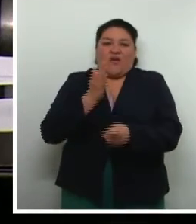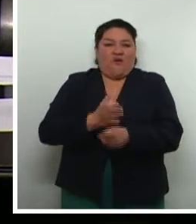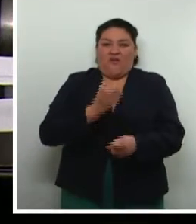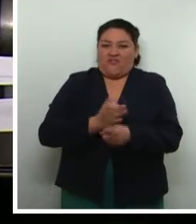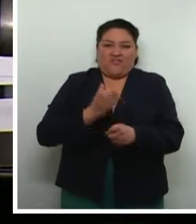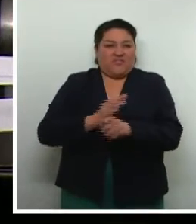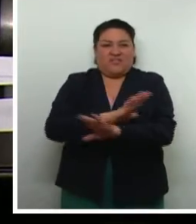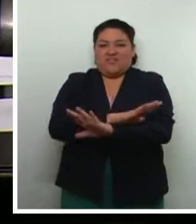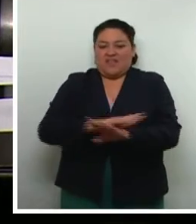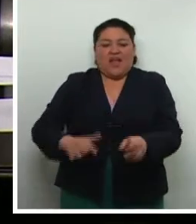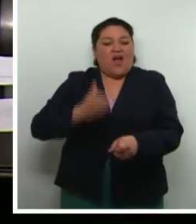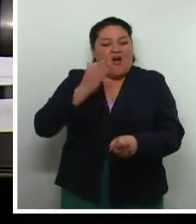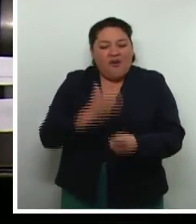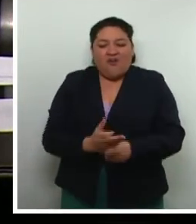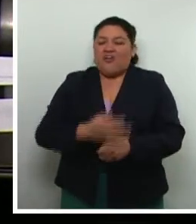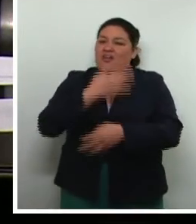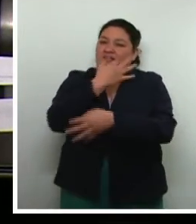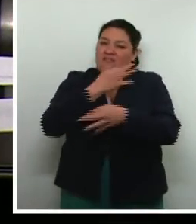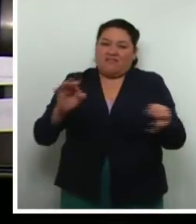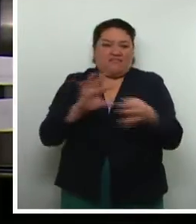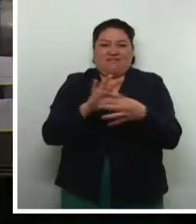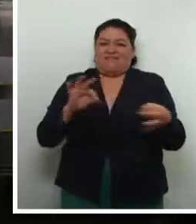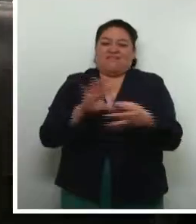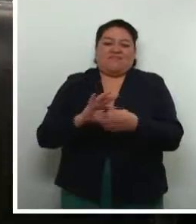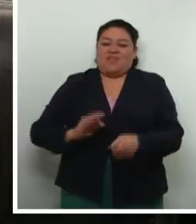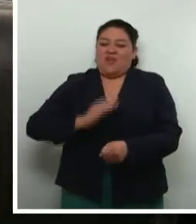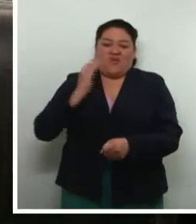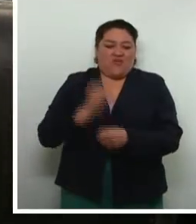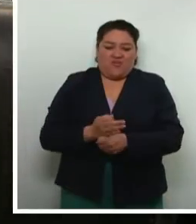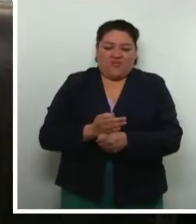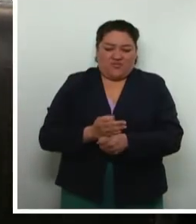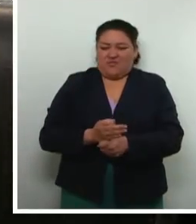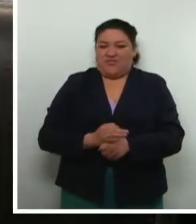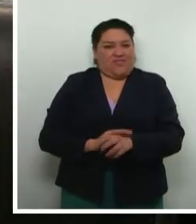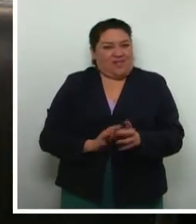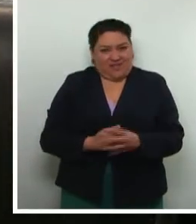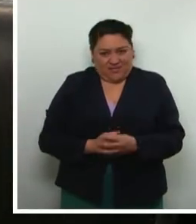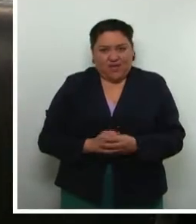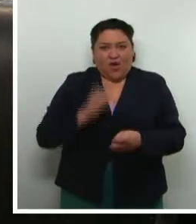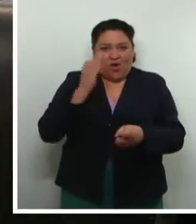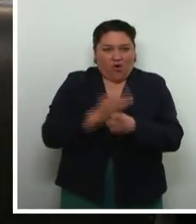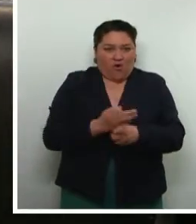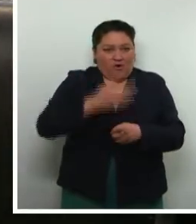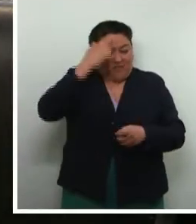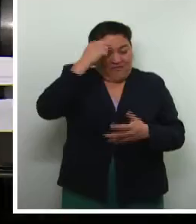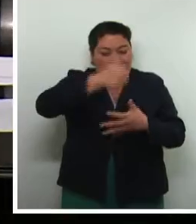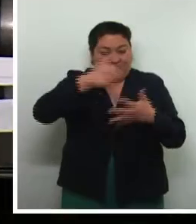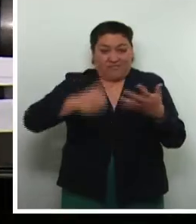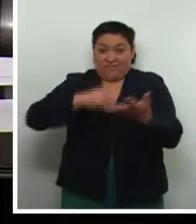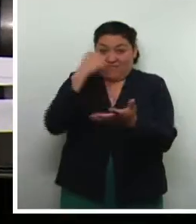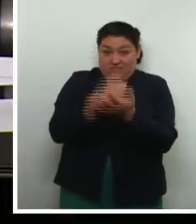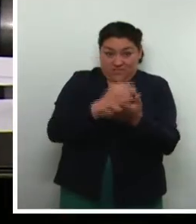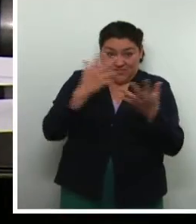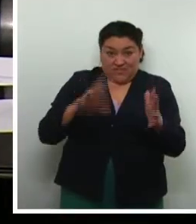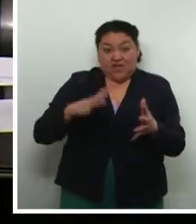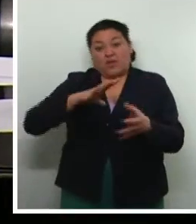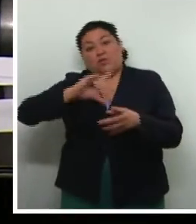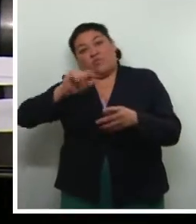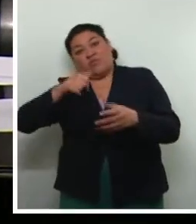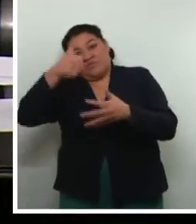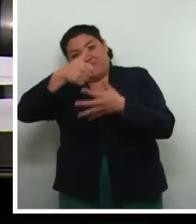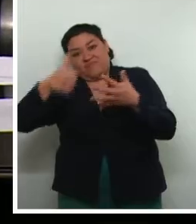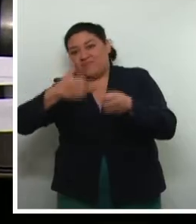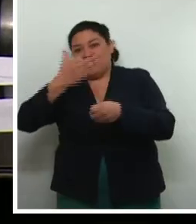la declaratoria respecto a los acuerdos con lo que se aprueba en lo general y en lo particular el artículo